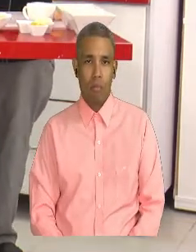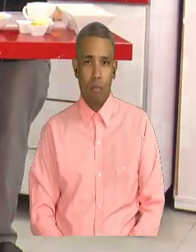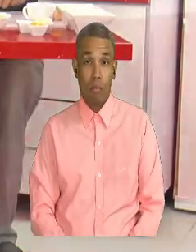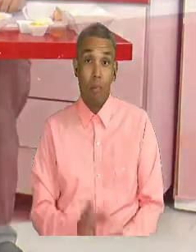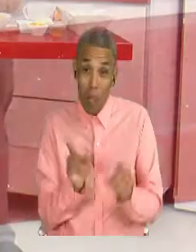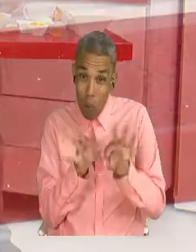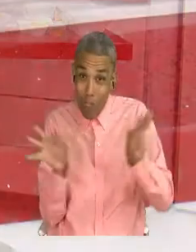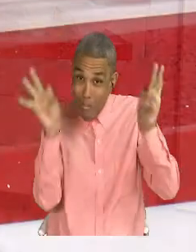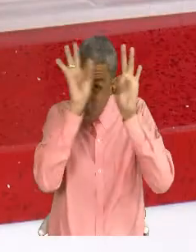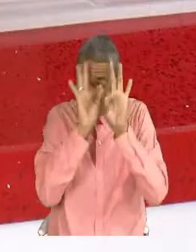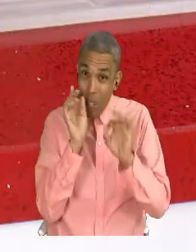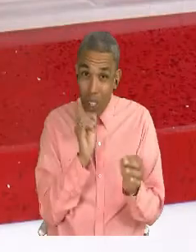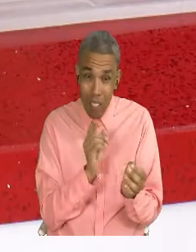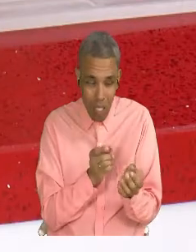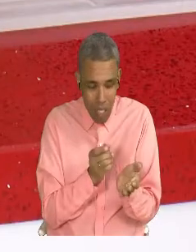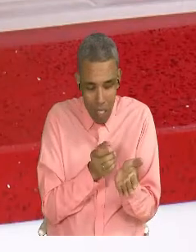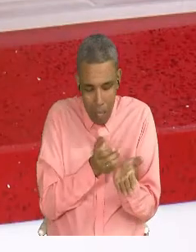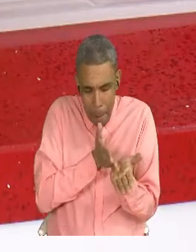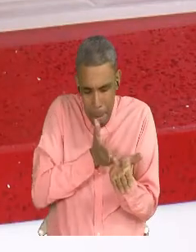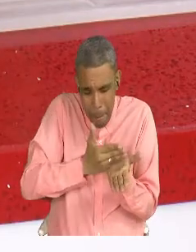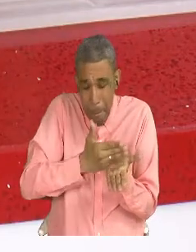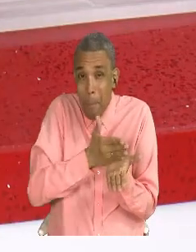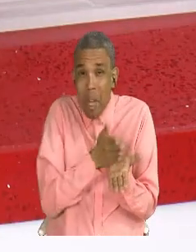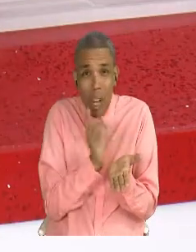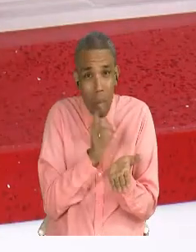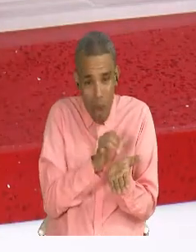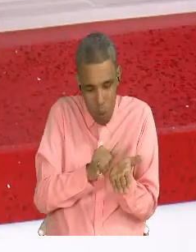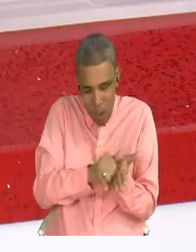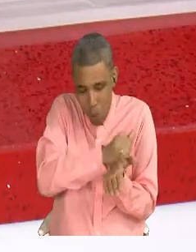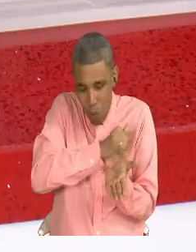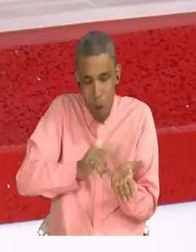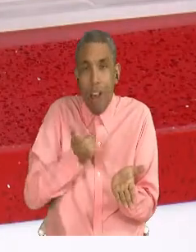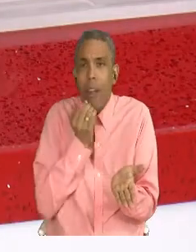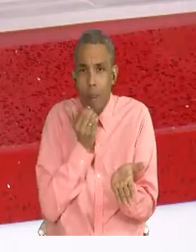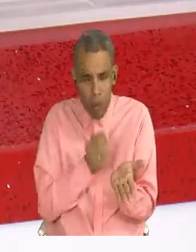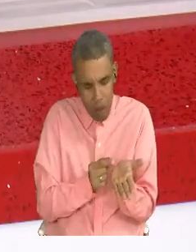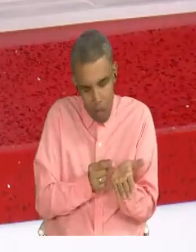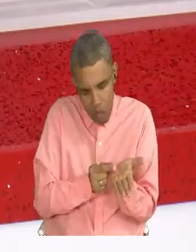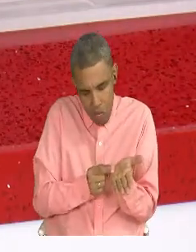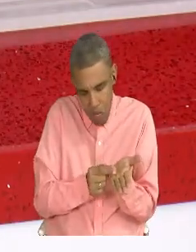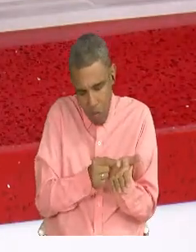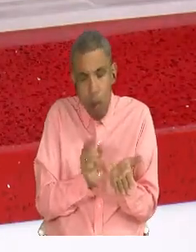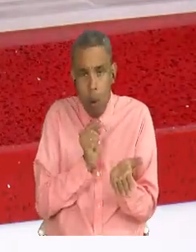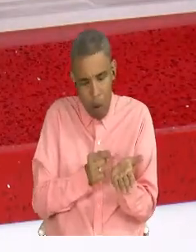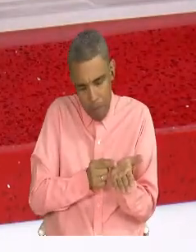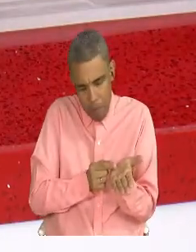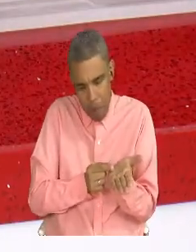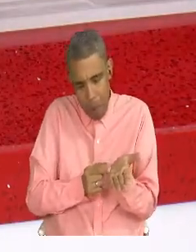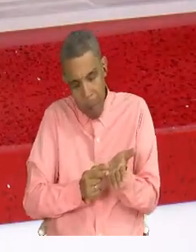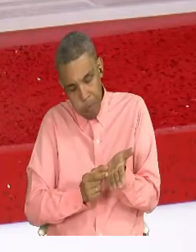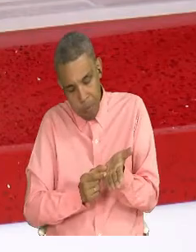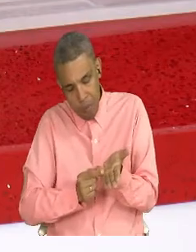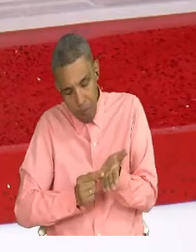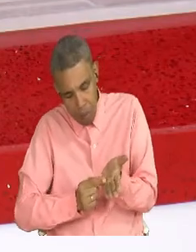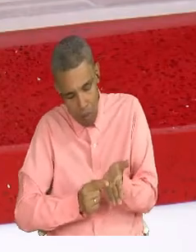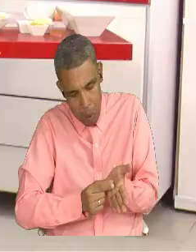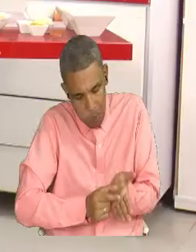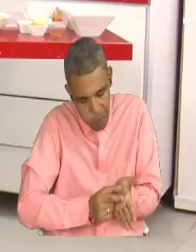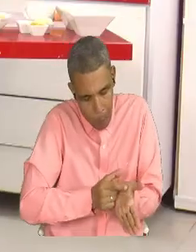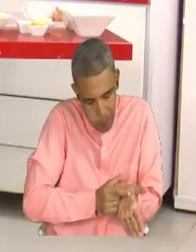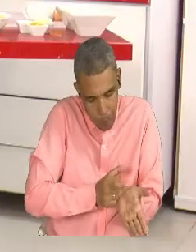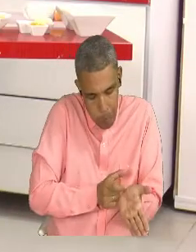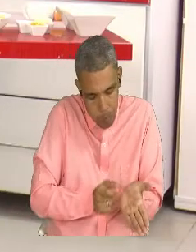acá a un lado el melón y vamos a usar fresas y uvas. En la receta no hay uvas, pero